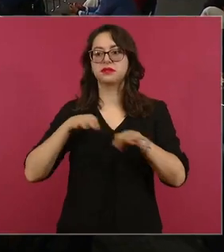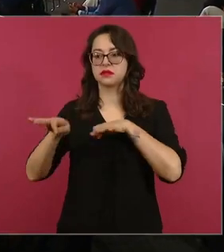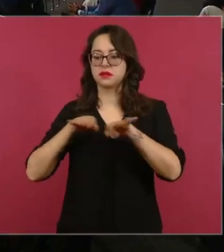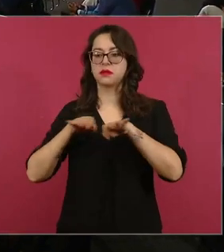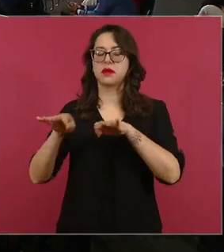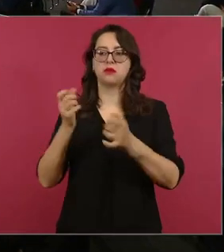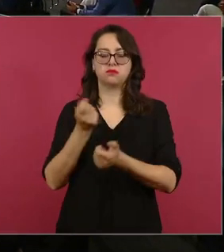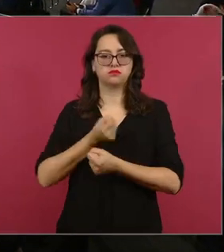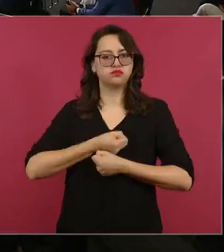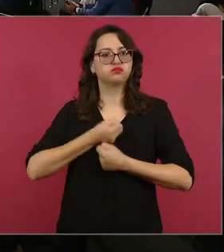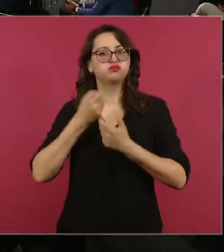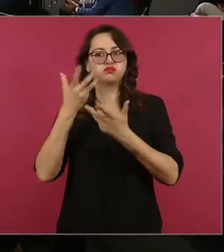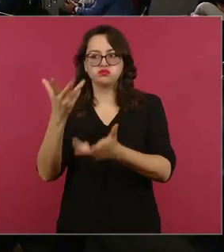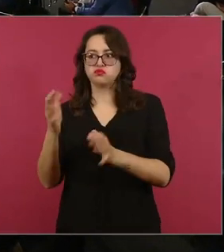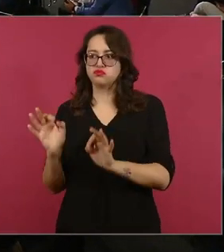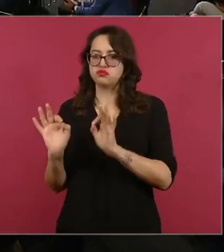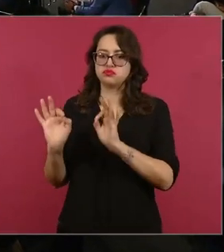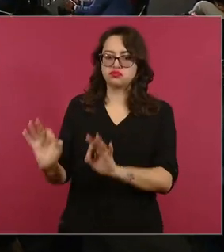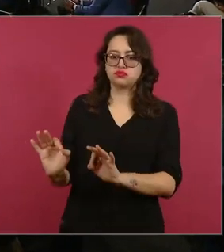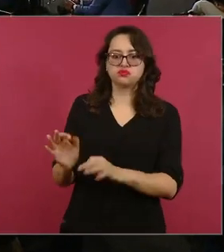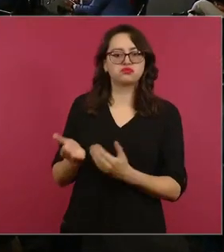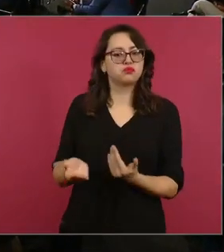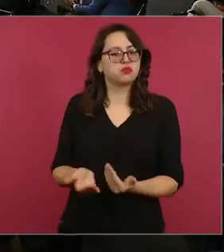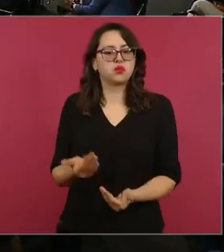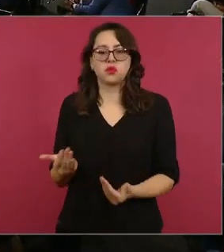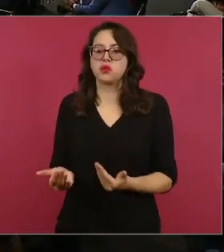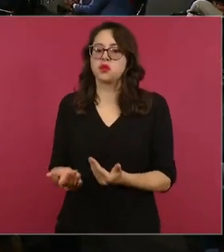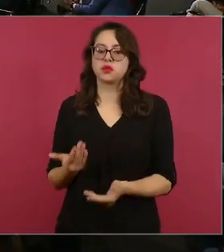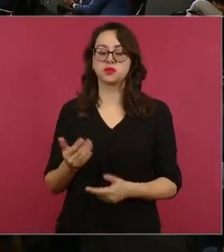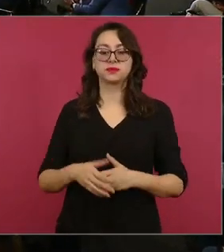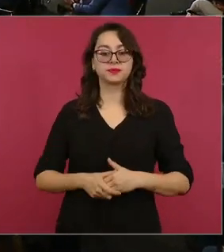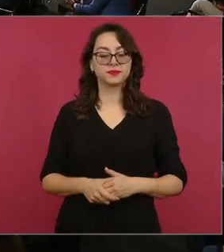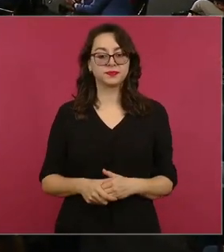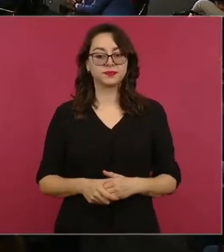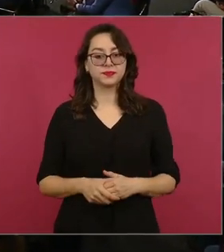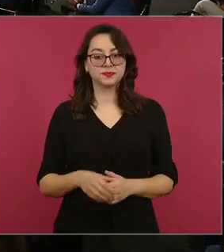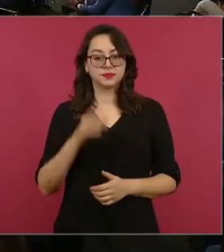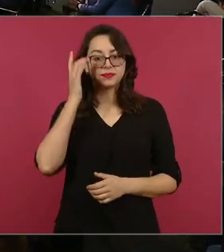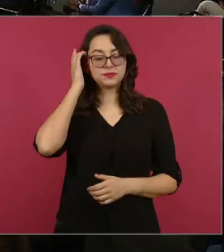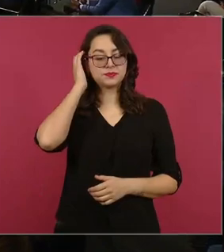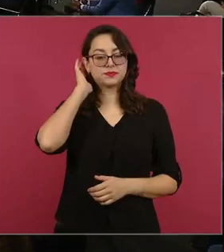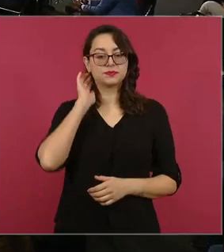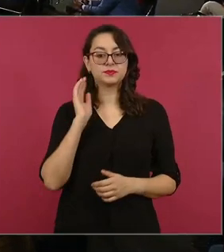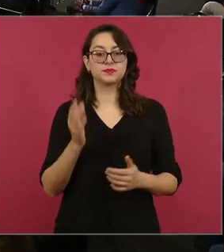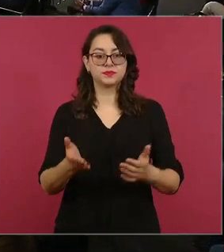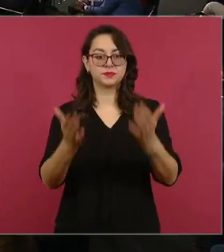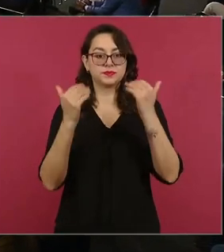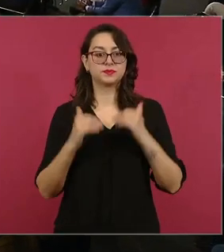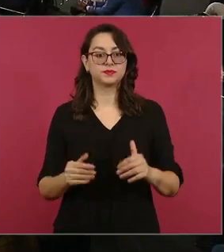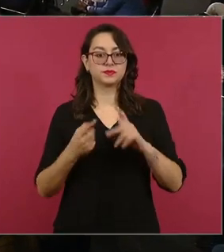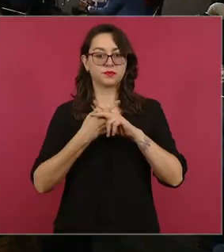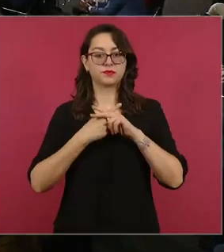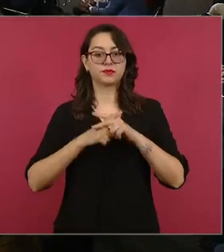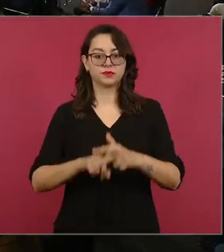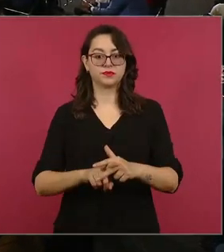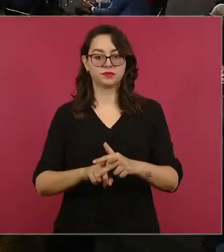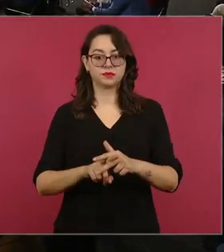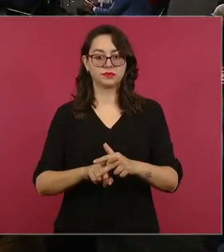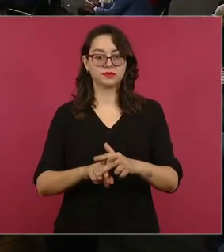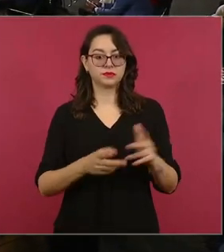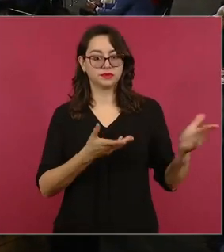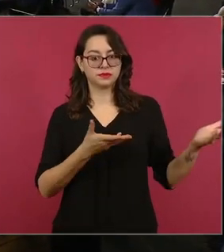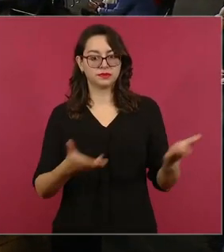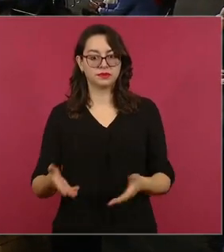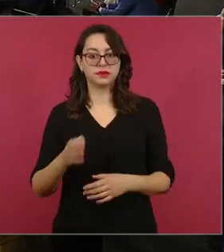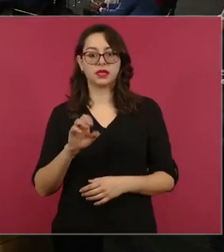los intereses creados. Bueno, vamos a comenzar con